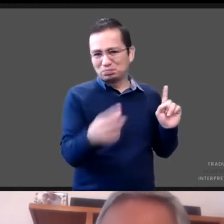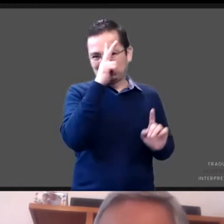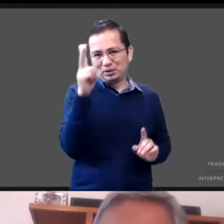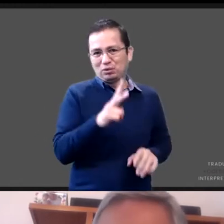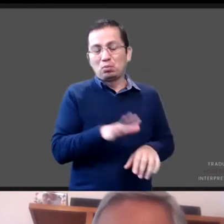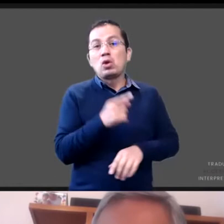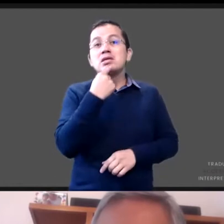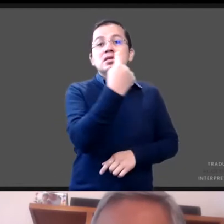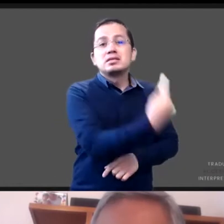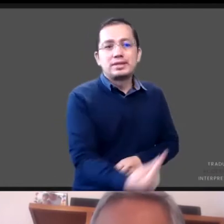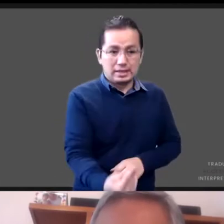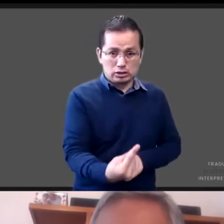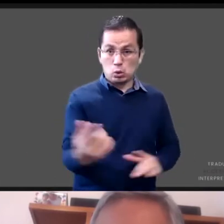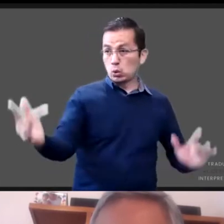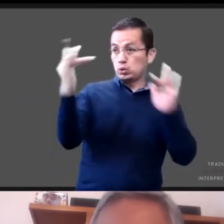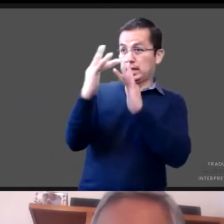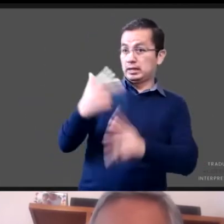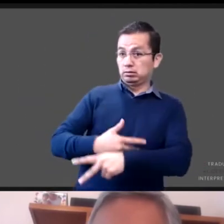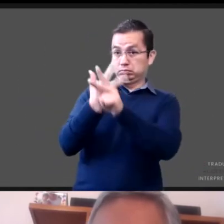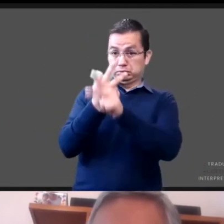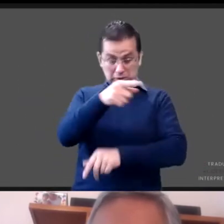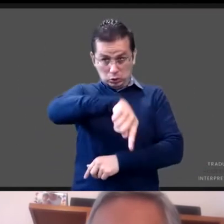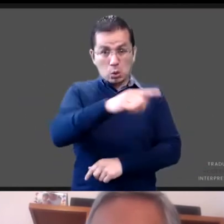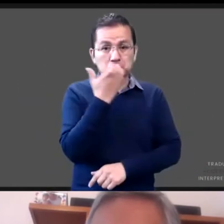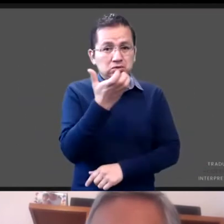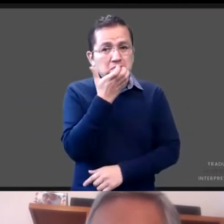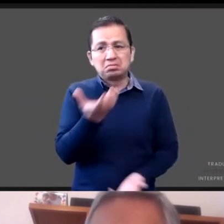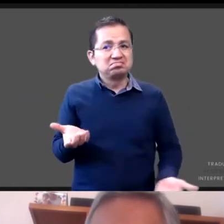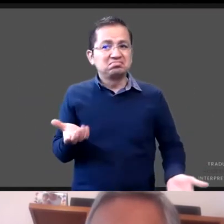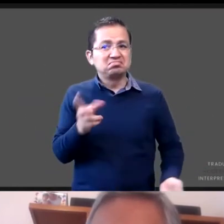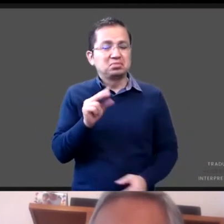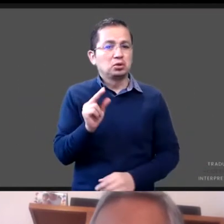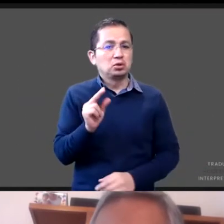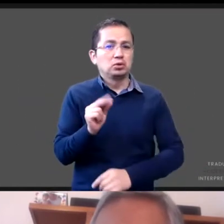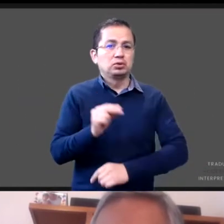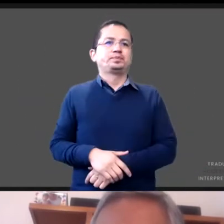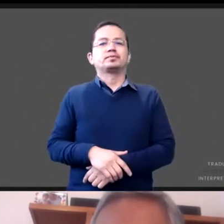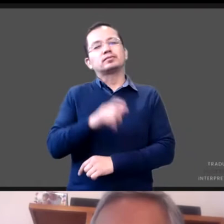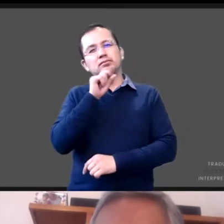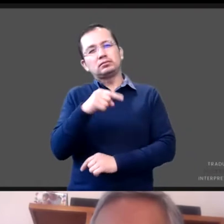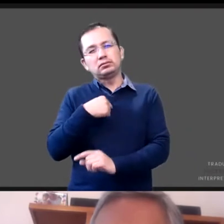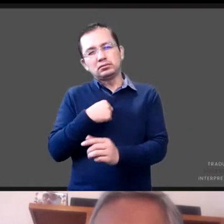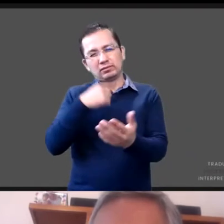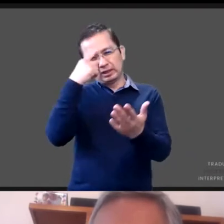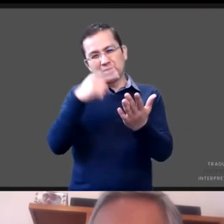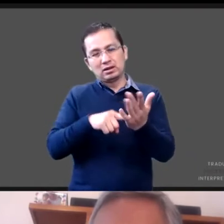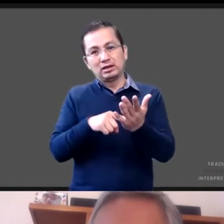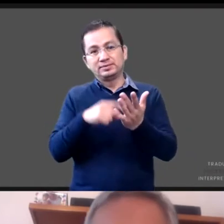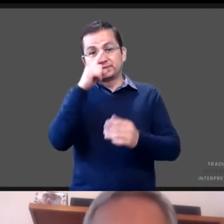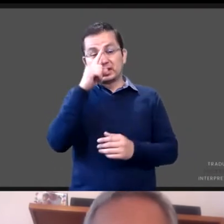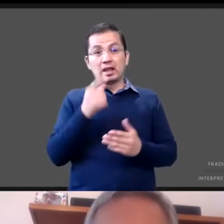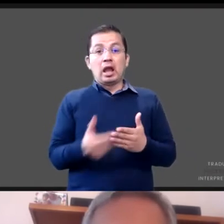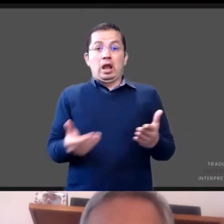clases del modo en el que lo estamos haciendo. Por otro lado, también me parece que ha ocurrido que se trasladan los costos